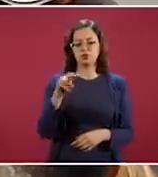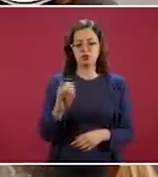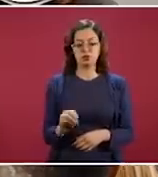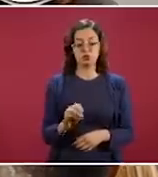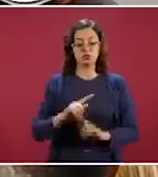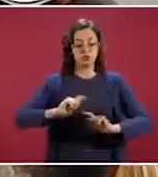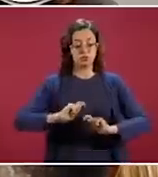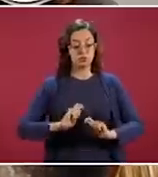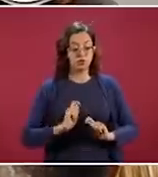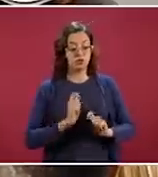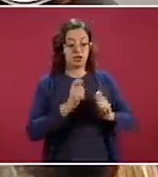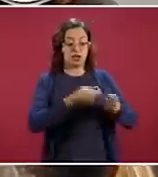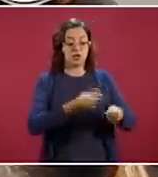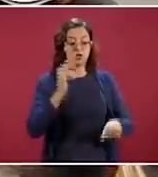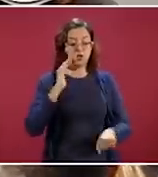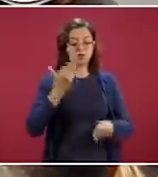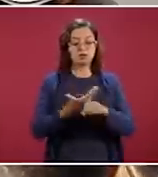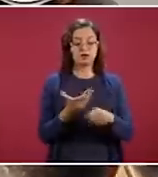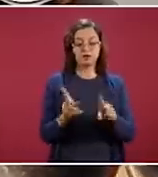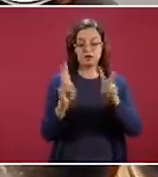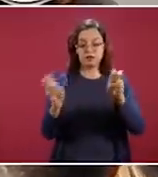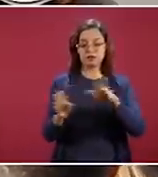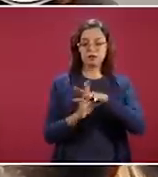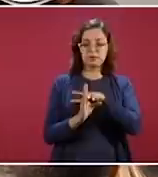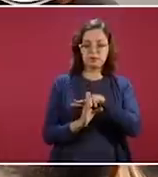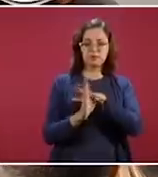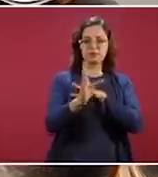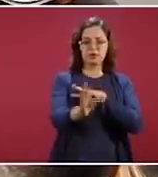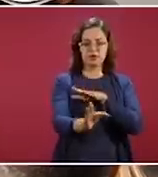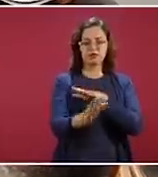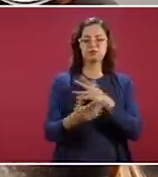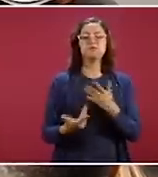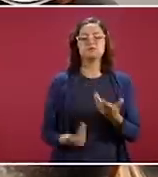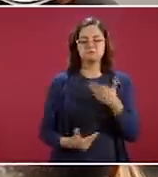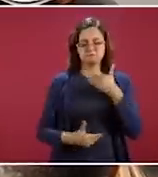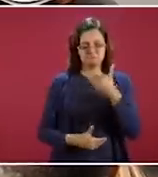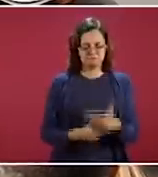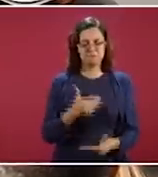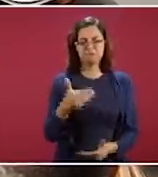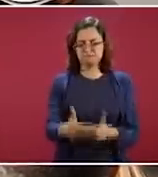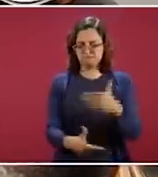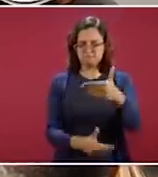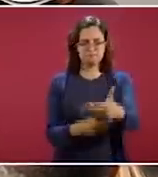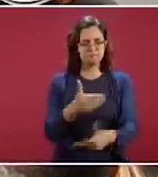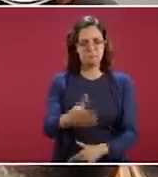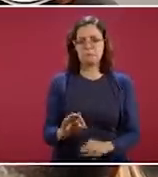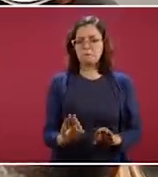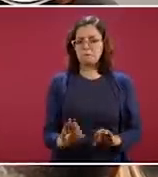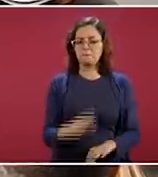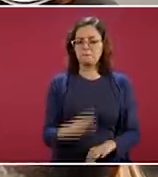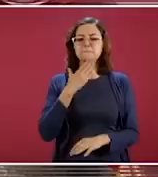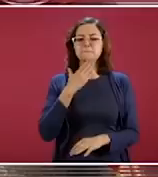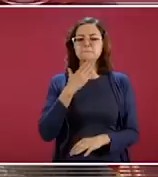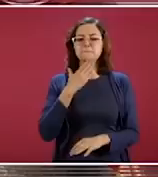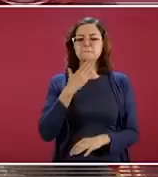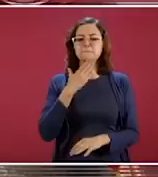a cargo de migración, van bien las cosas, le tenemos confianza.